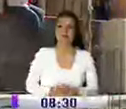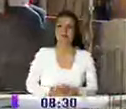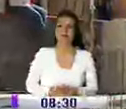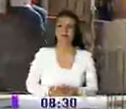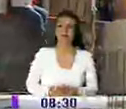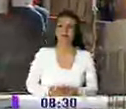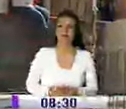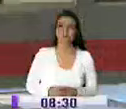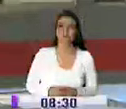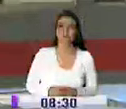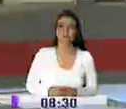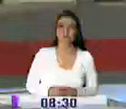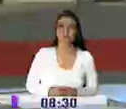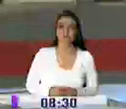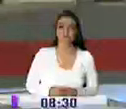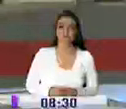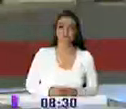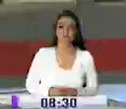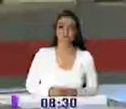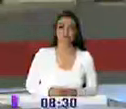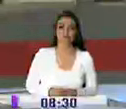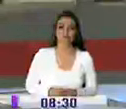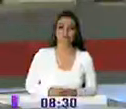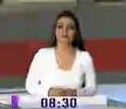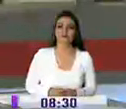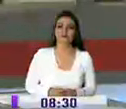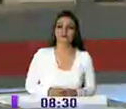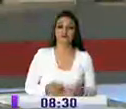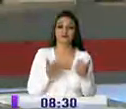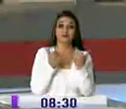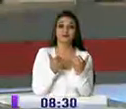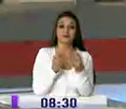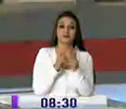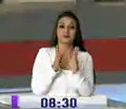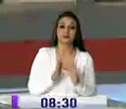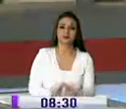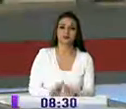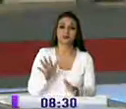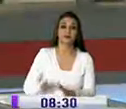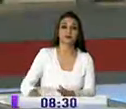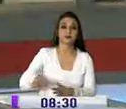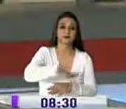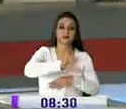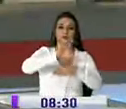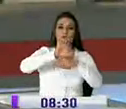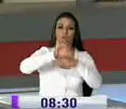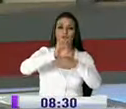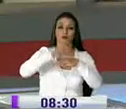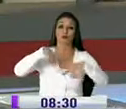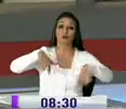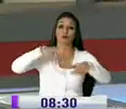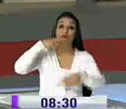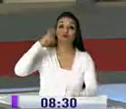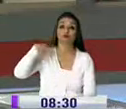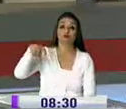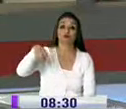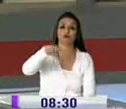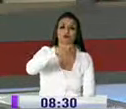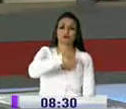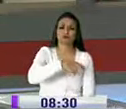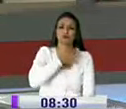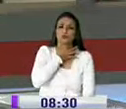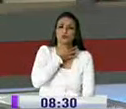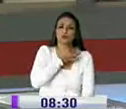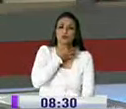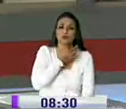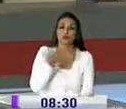Priscila Cadena. En este punto, mis queridos vecinos, en cada rincón del Ecuador, uno de los atractivos turísticos que ha cautivado